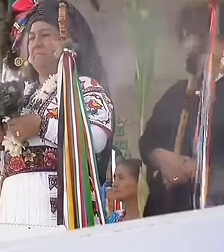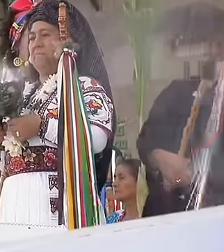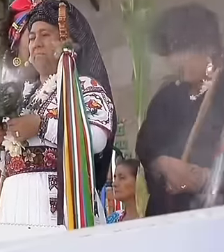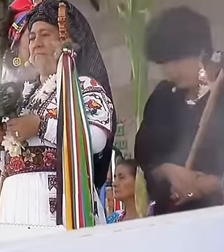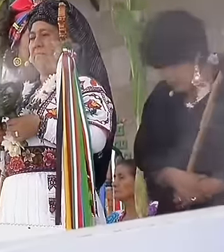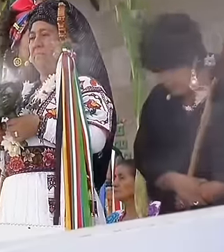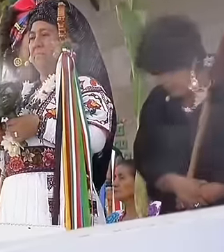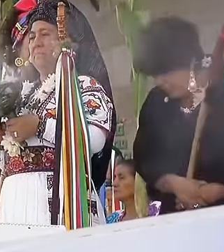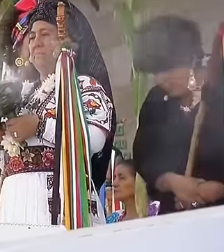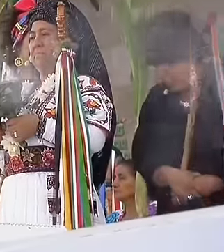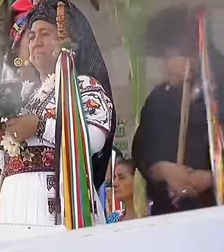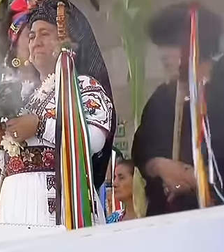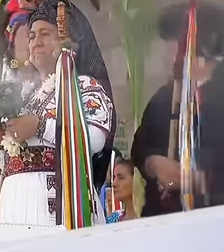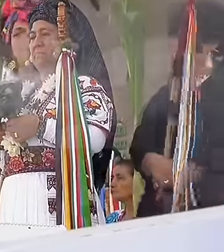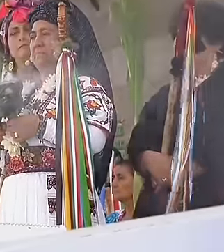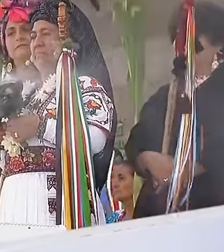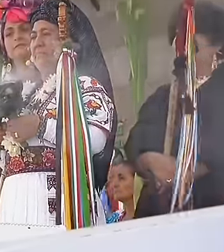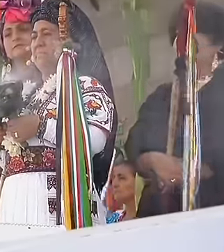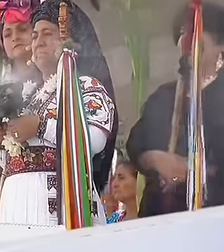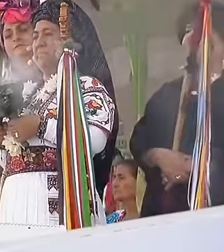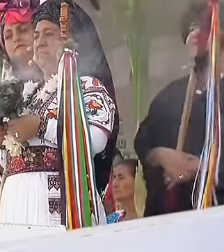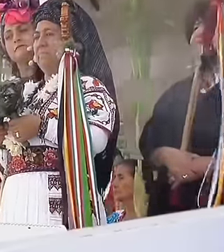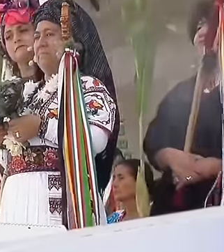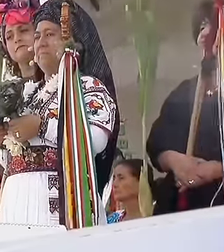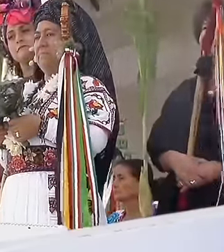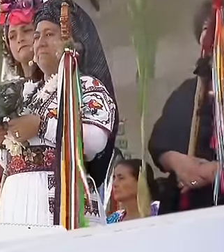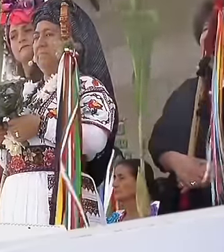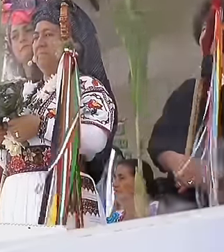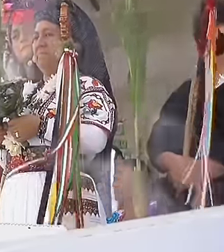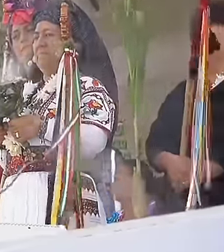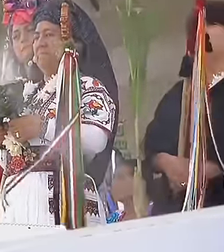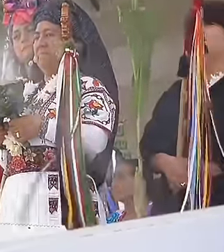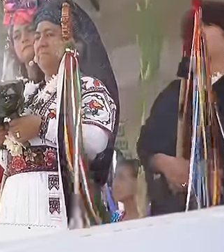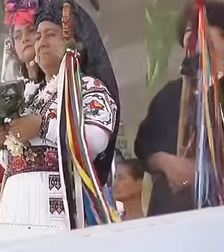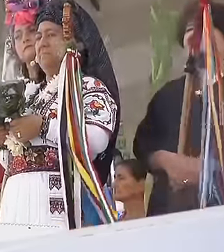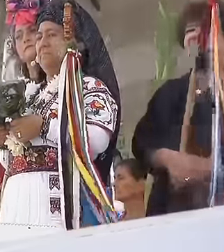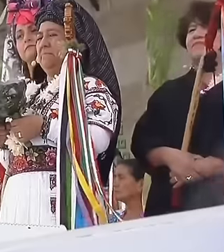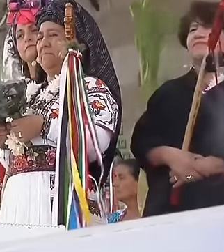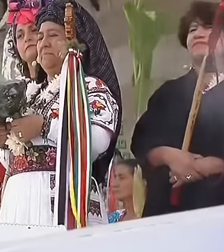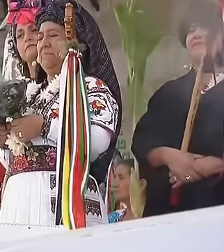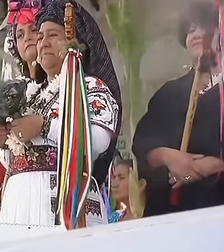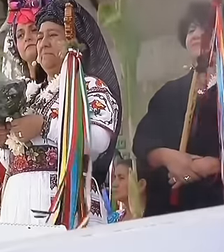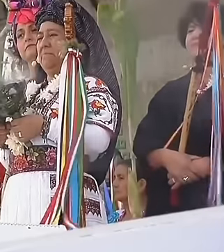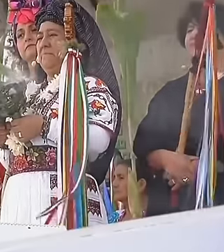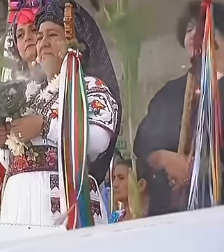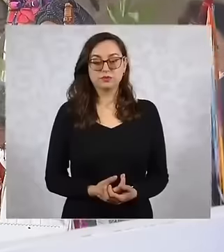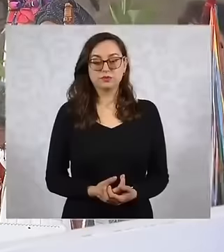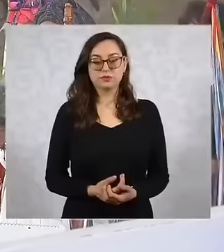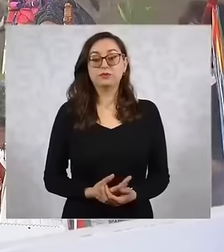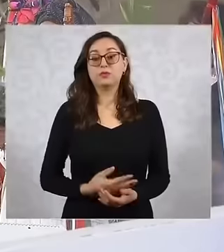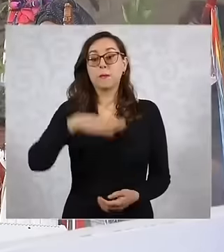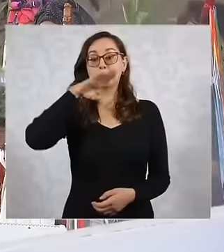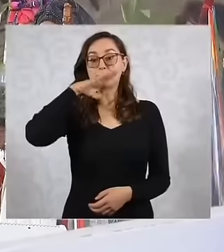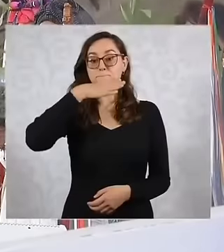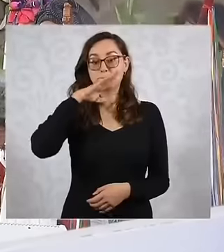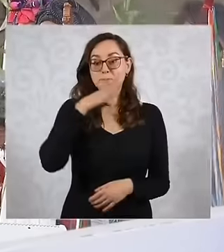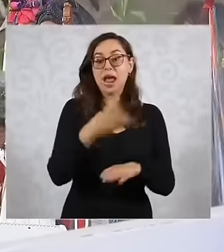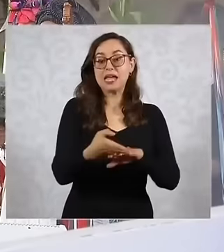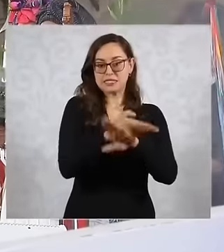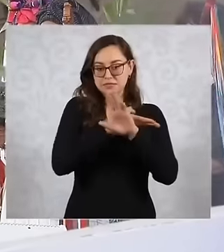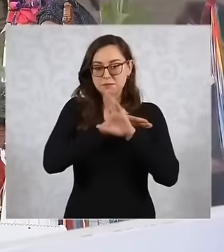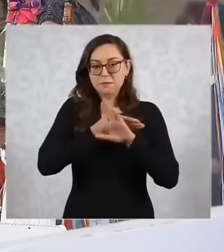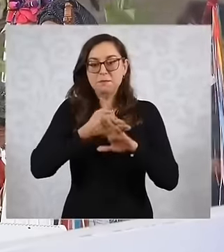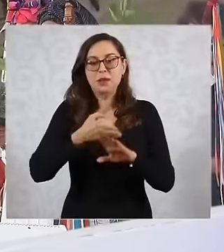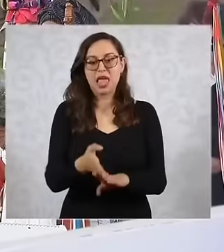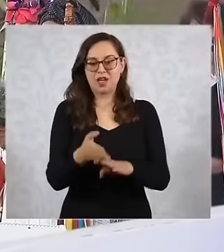producción hasta el consumo. Aseguraremos el abasto de maíz para el consumo